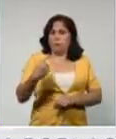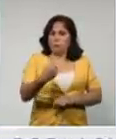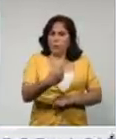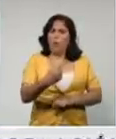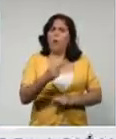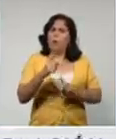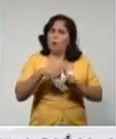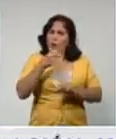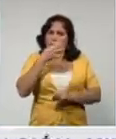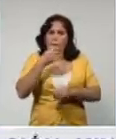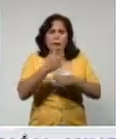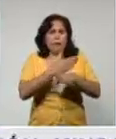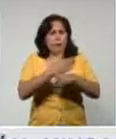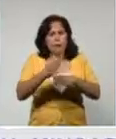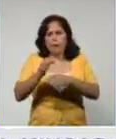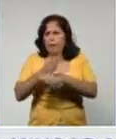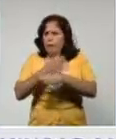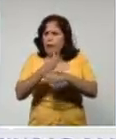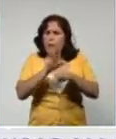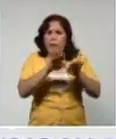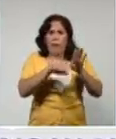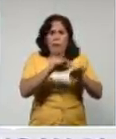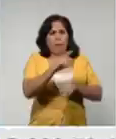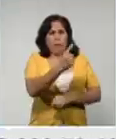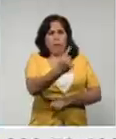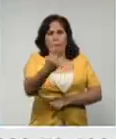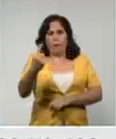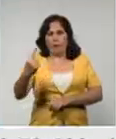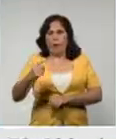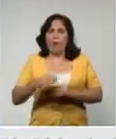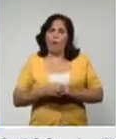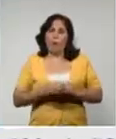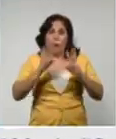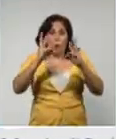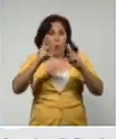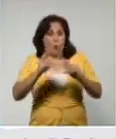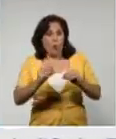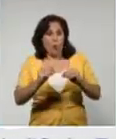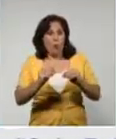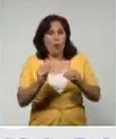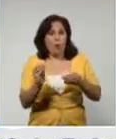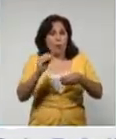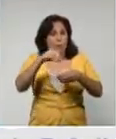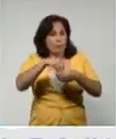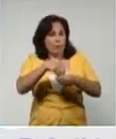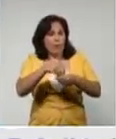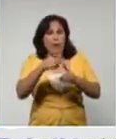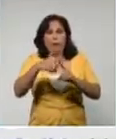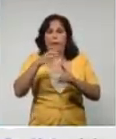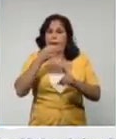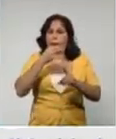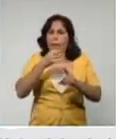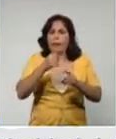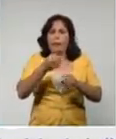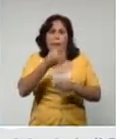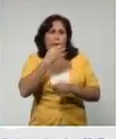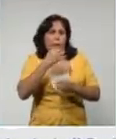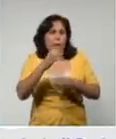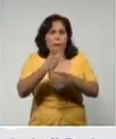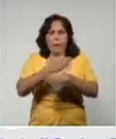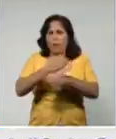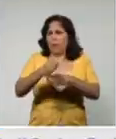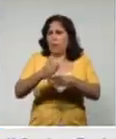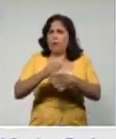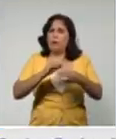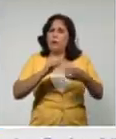los protocolos establecidos con los nuevos incorporaciones de medicamentos, de formas